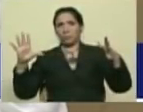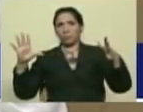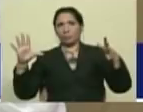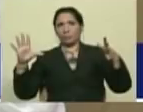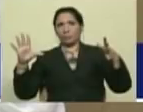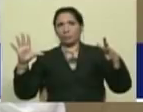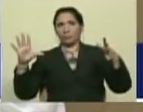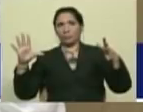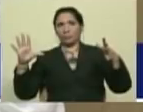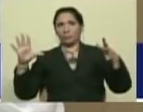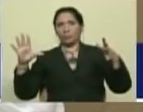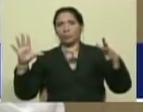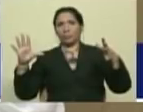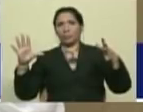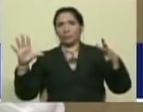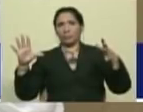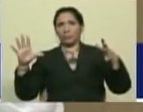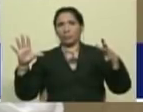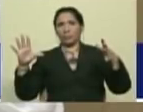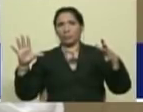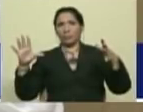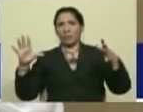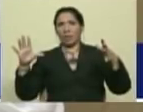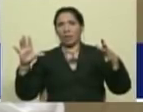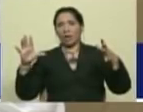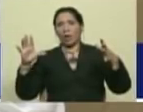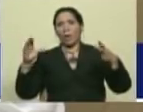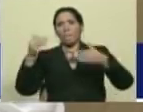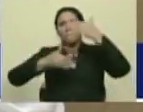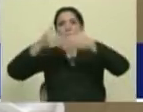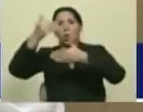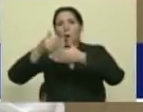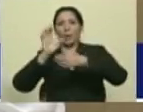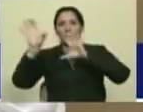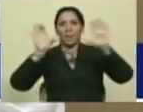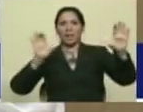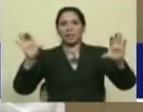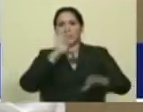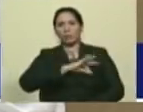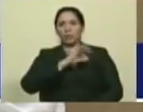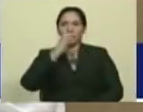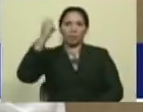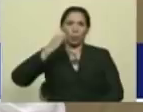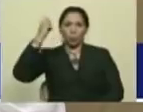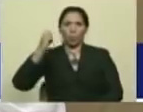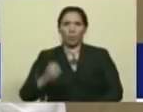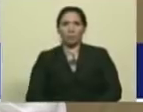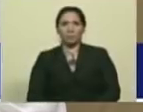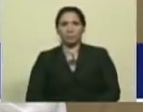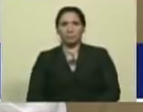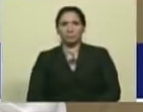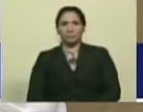disolución de la Unión Soviética y del llamado bloque de países socialistas de la Europa Oriental.